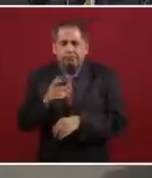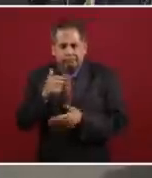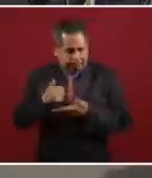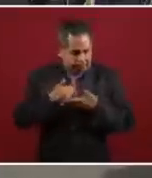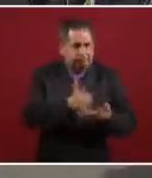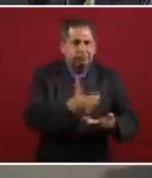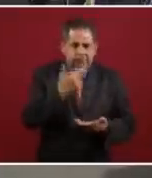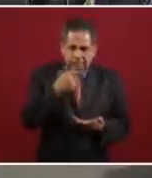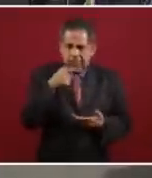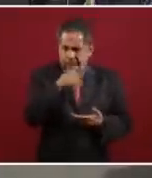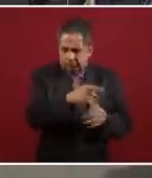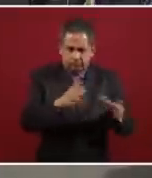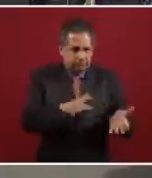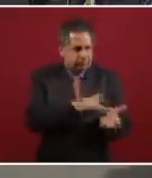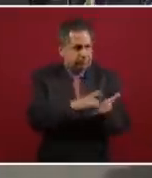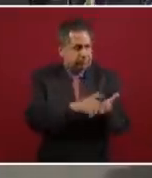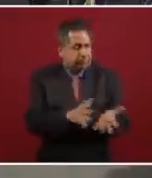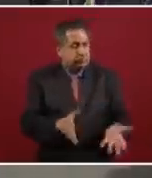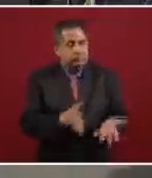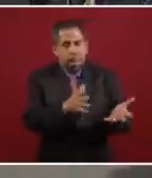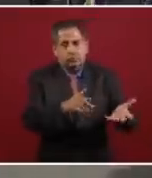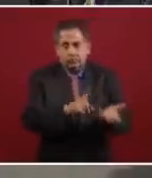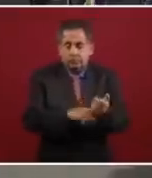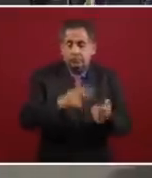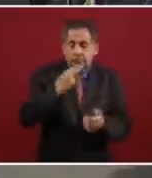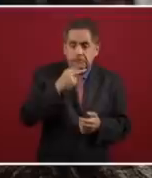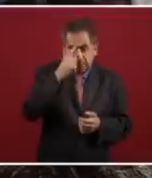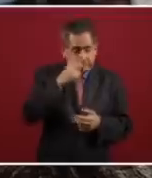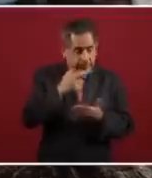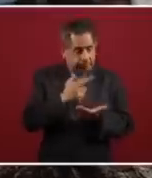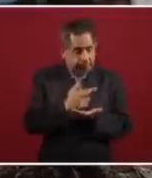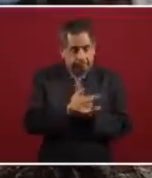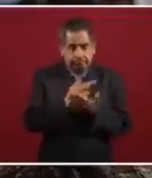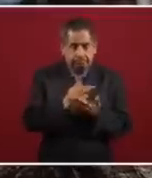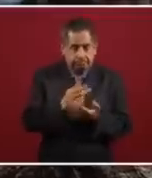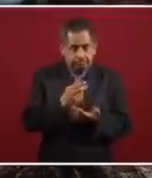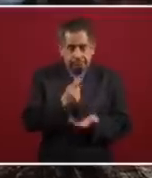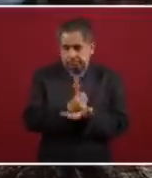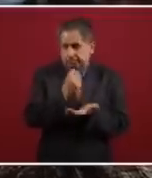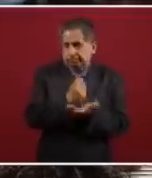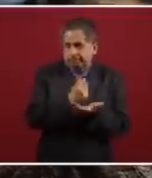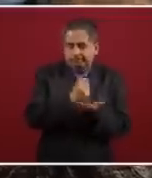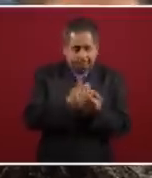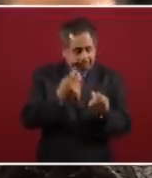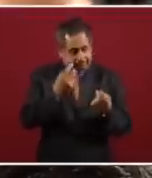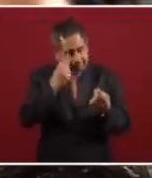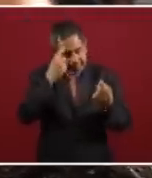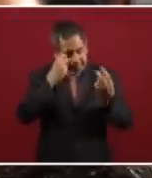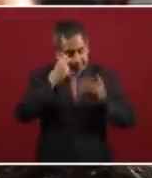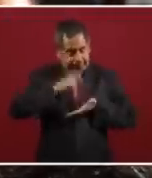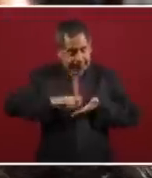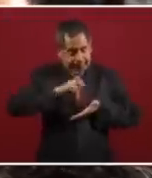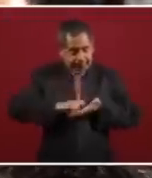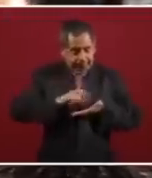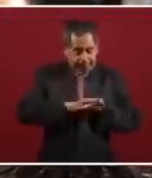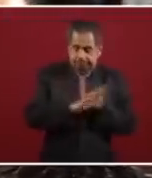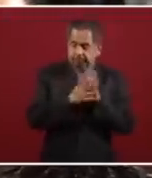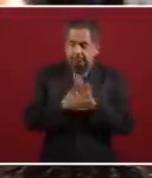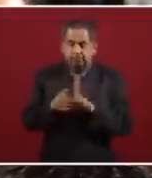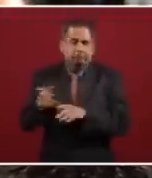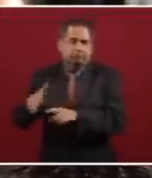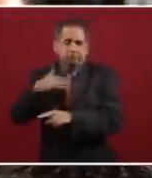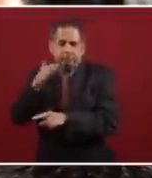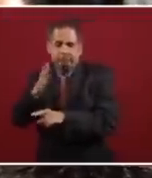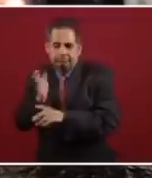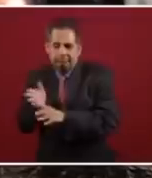este tipo de proyectos que, aparte de que sirven para rehabilitar, también muchas veces para reinsertar a jóvenes que pues sí han delinquido,